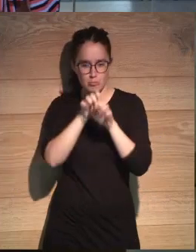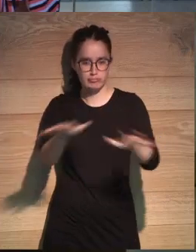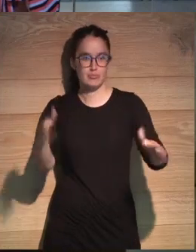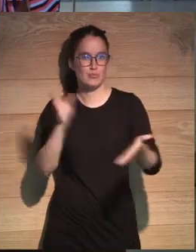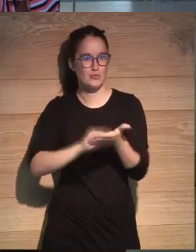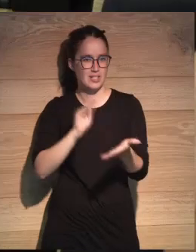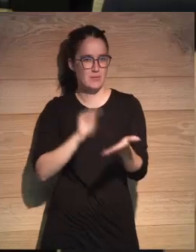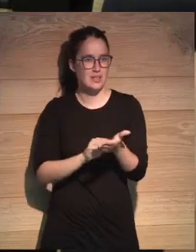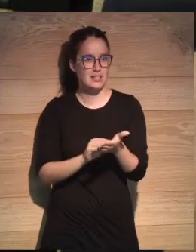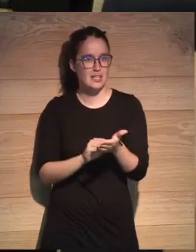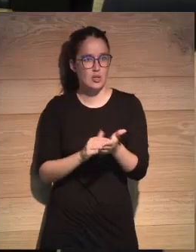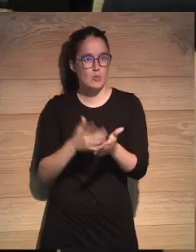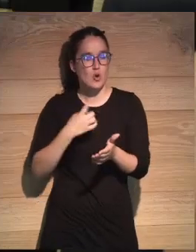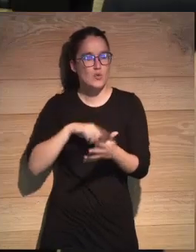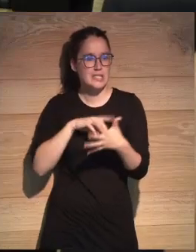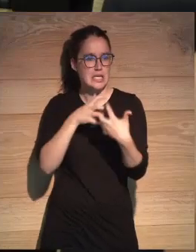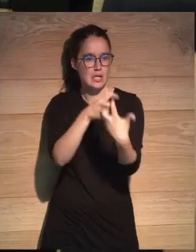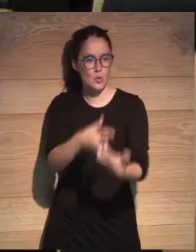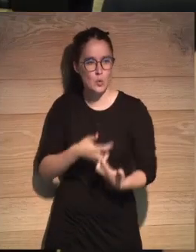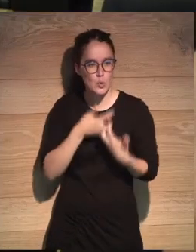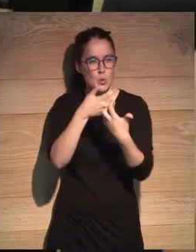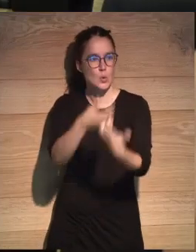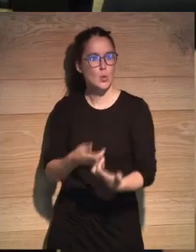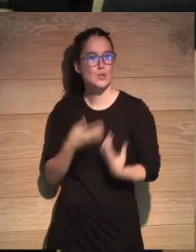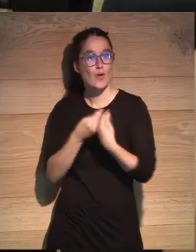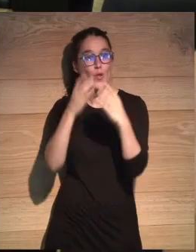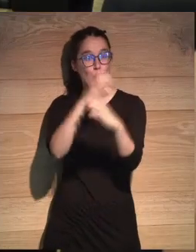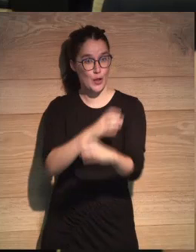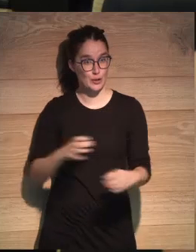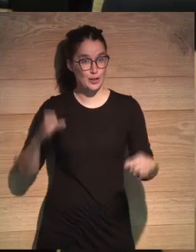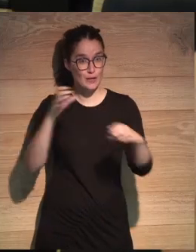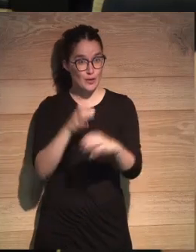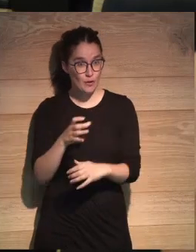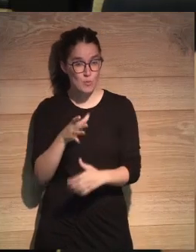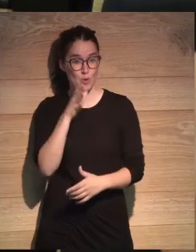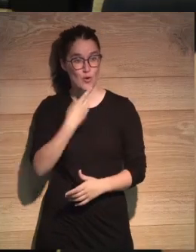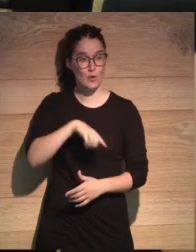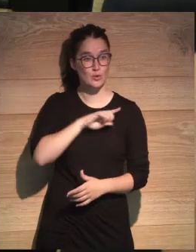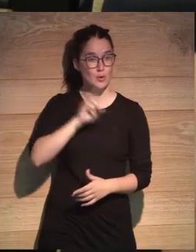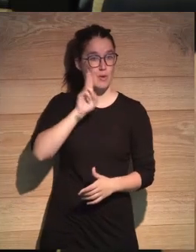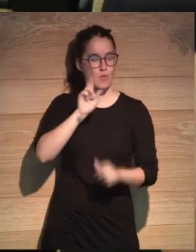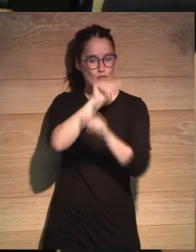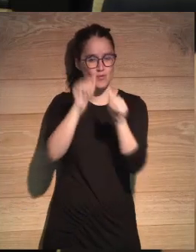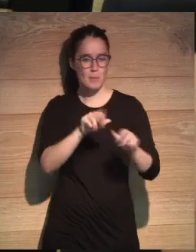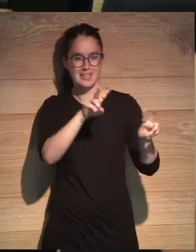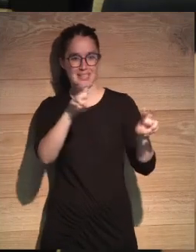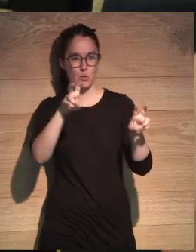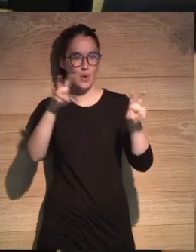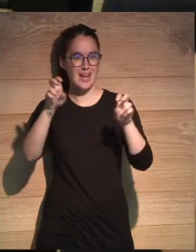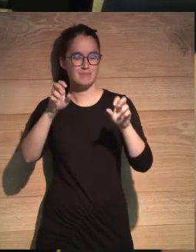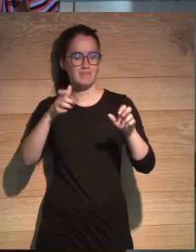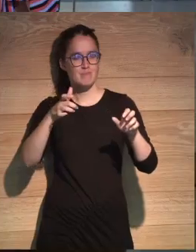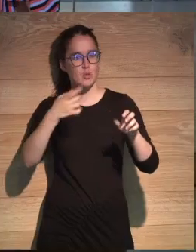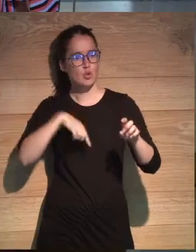muchas veces, y es un poco nuestra lucha con los científicos, ¿no? Porque nosotros vemos la forma de titular de otra